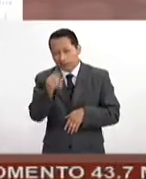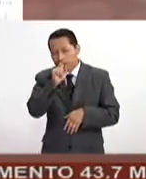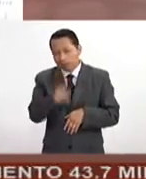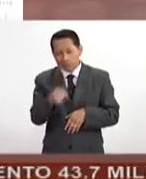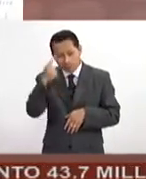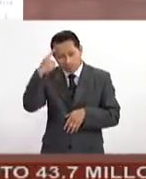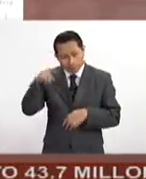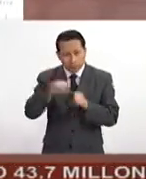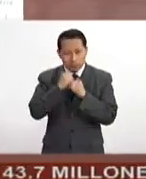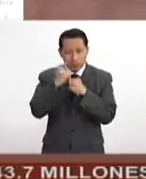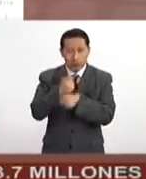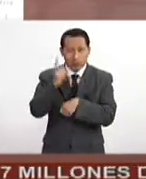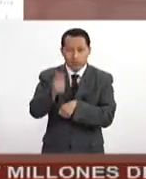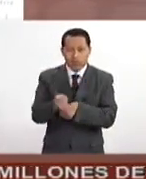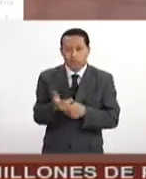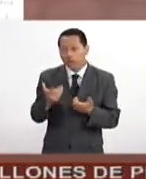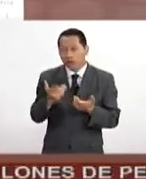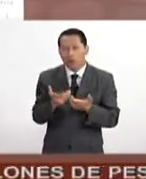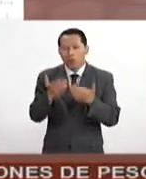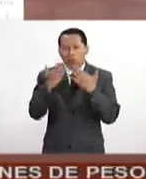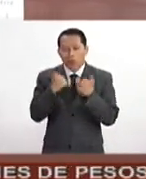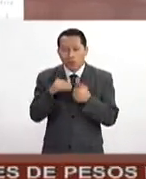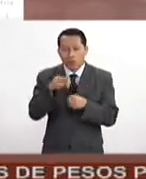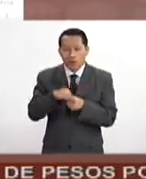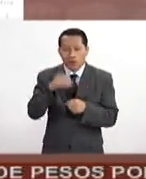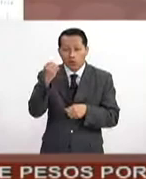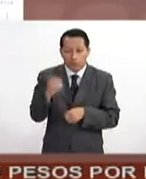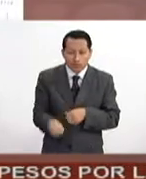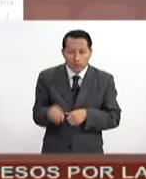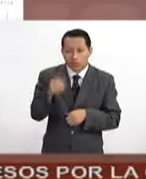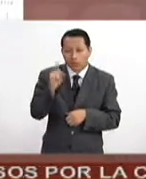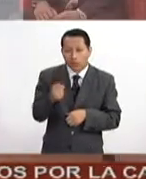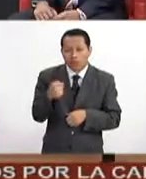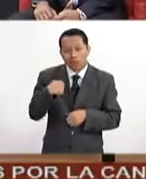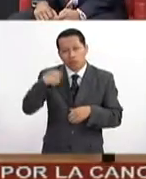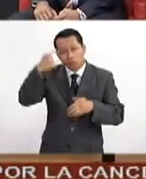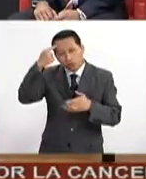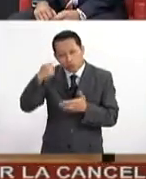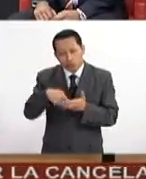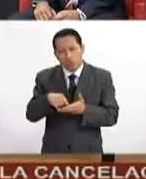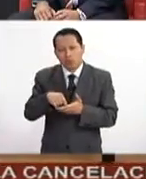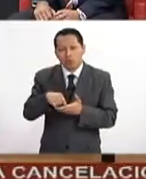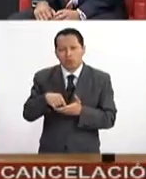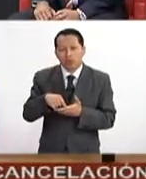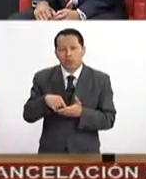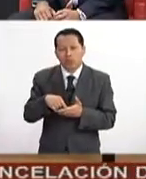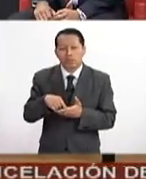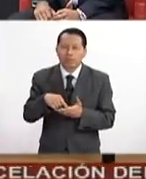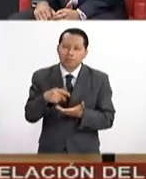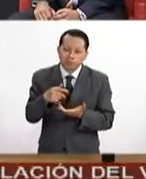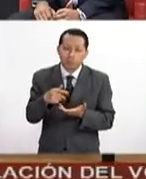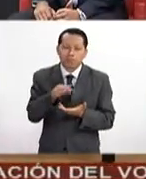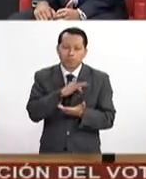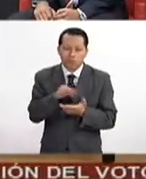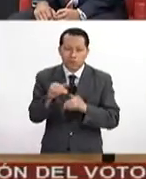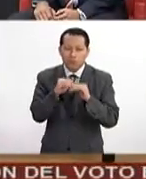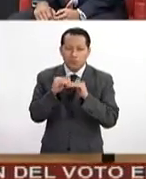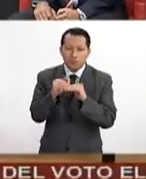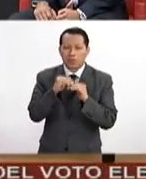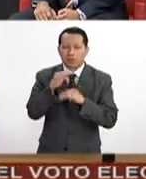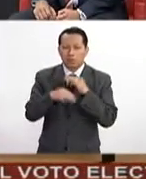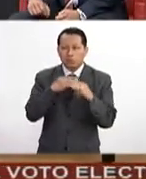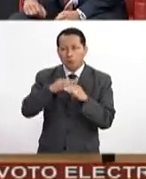una sociedad que no tiene voto obligatorio, yo creo que no puedo pensar en otra democracia en el